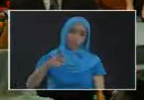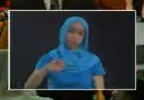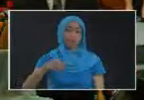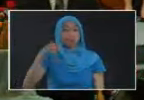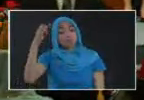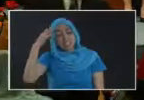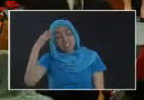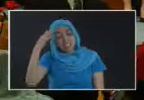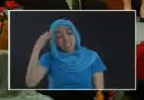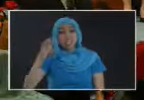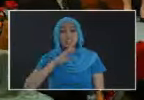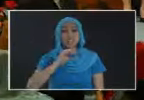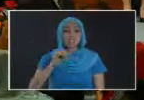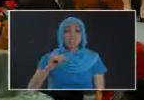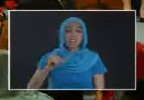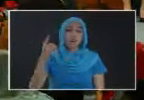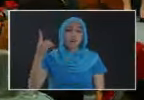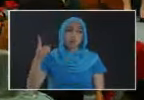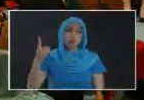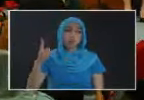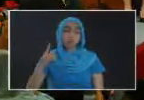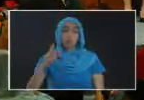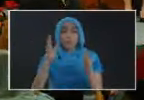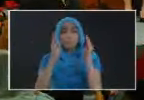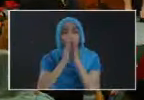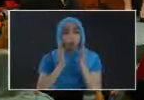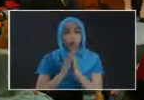Pensaste que iba a ser un domingo más para ti.